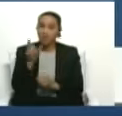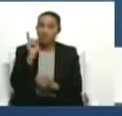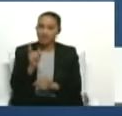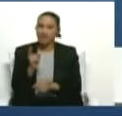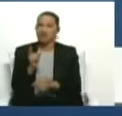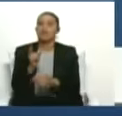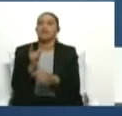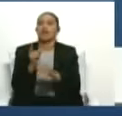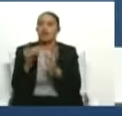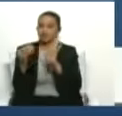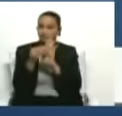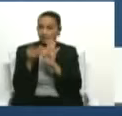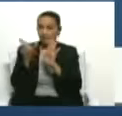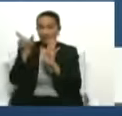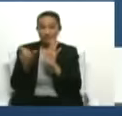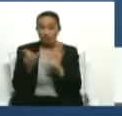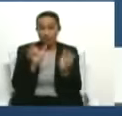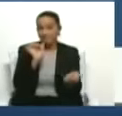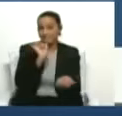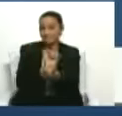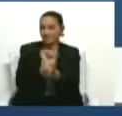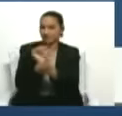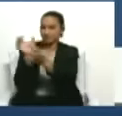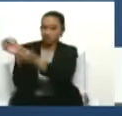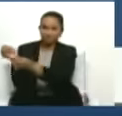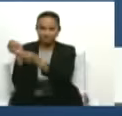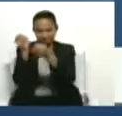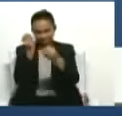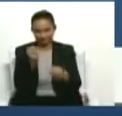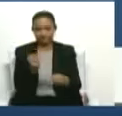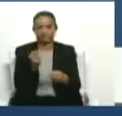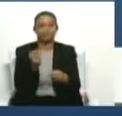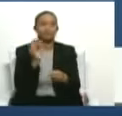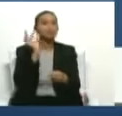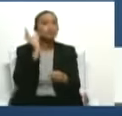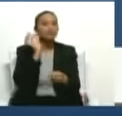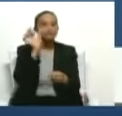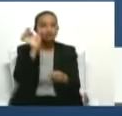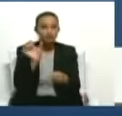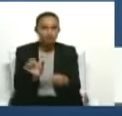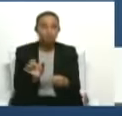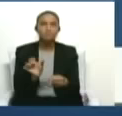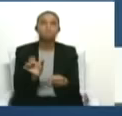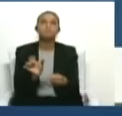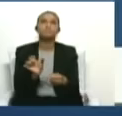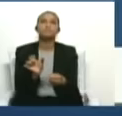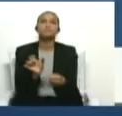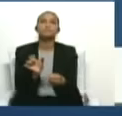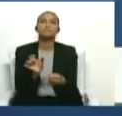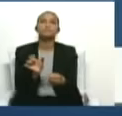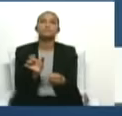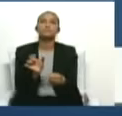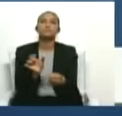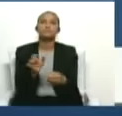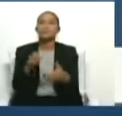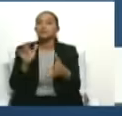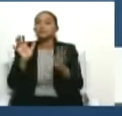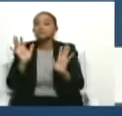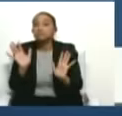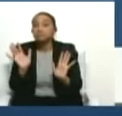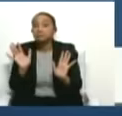de aprehensión con una detención. Imposible entonces, señores mitómanos, digan que